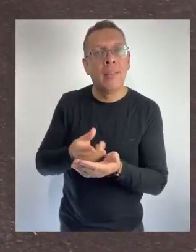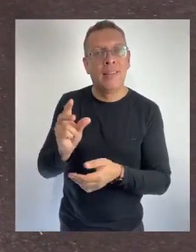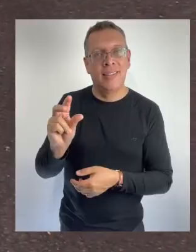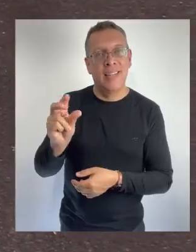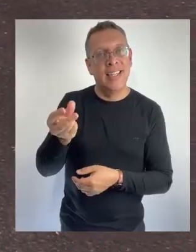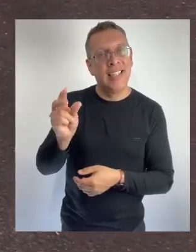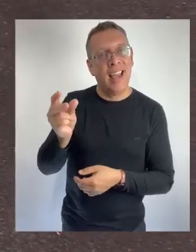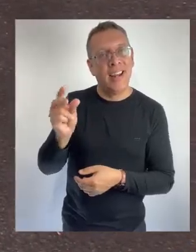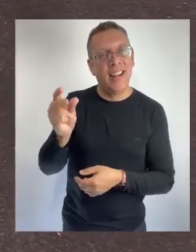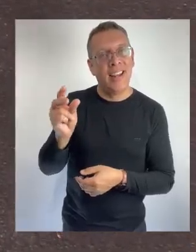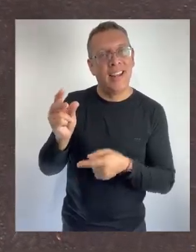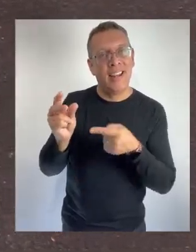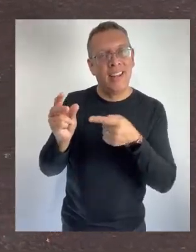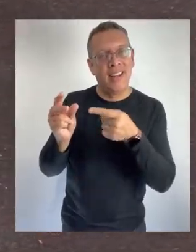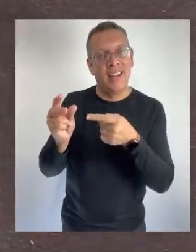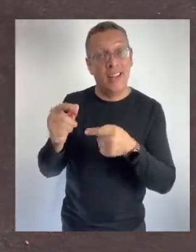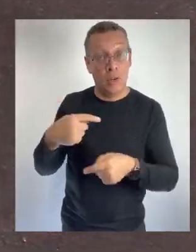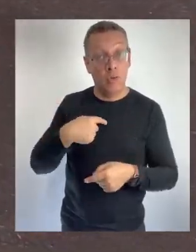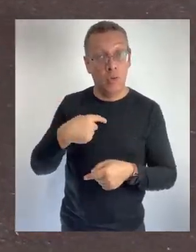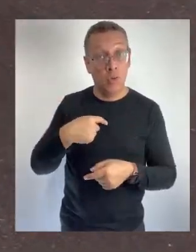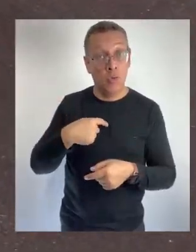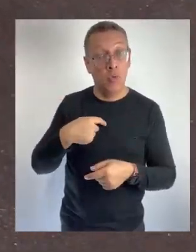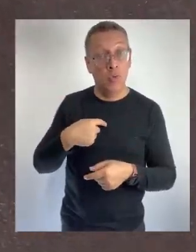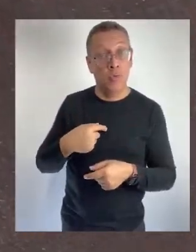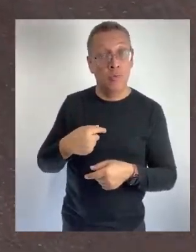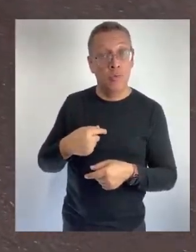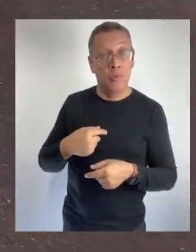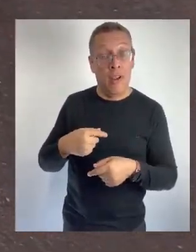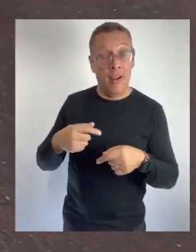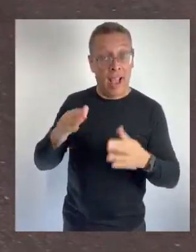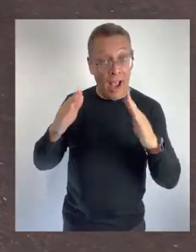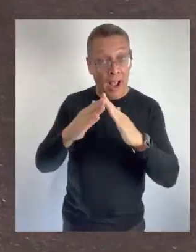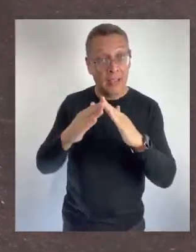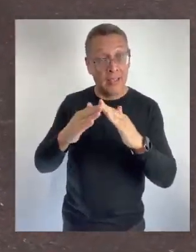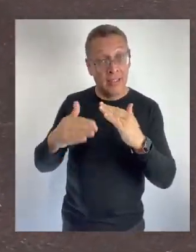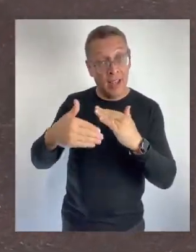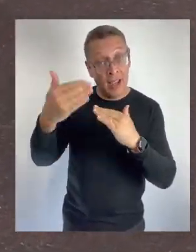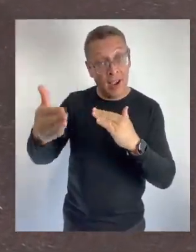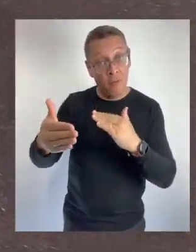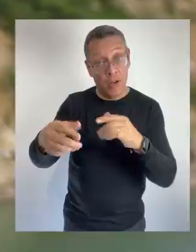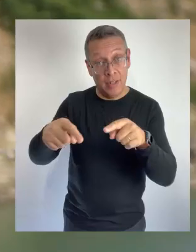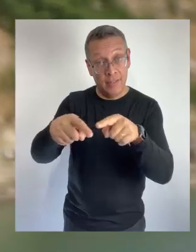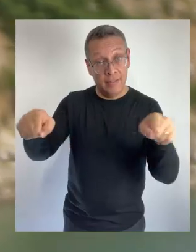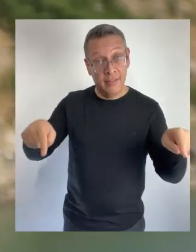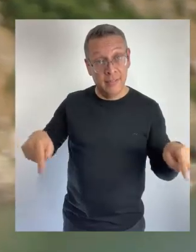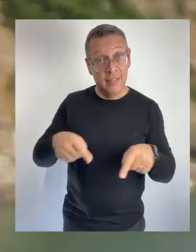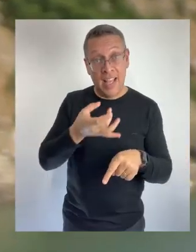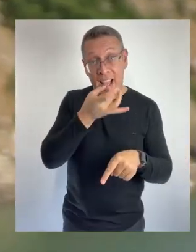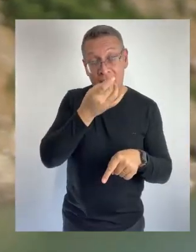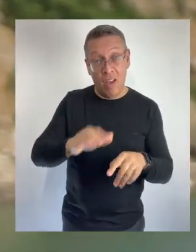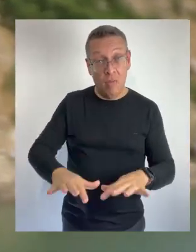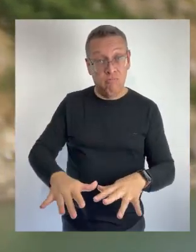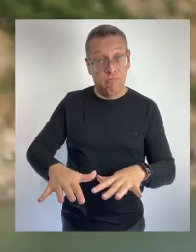jardín. ¿De tu jardín? De mi jardín. Ah. Está bien, ¿eh? Sí. Empiezo